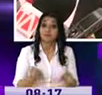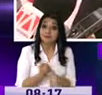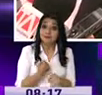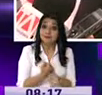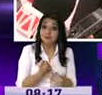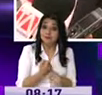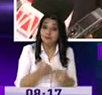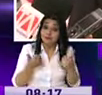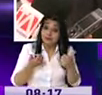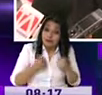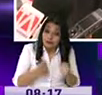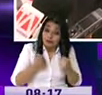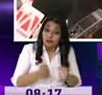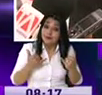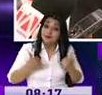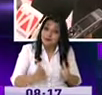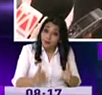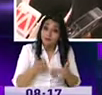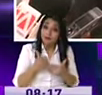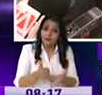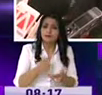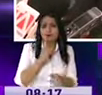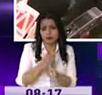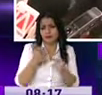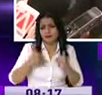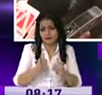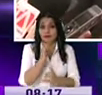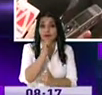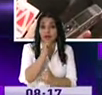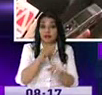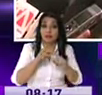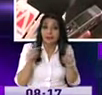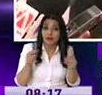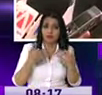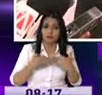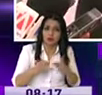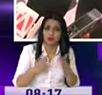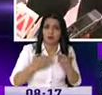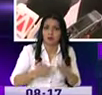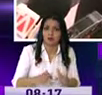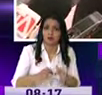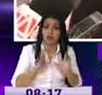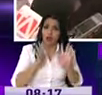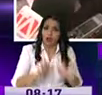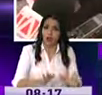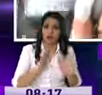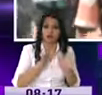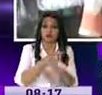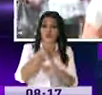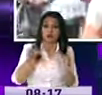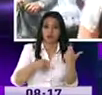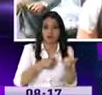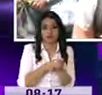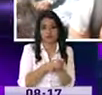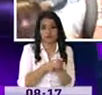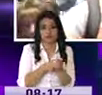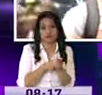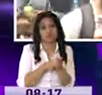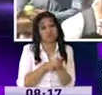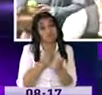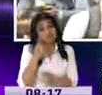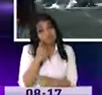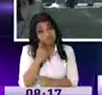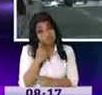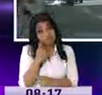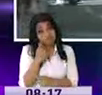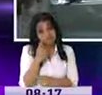beneficio y lograr corregir eso, sin duda. Hay que tratar de hacerlo y eso es una colaboración absolutamente de todos. Ya sabremos qué dice